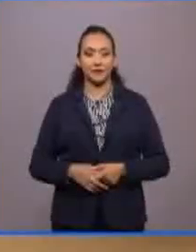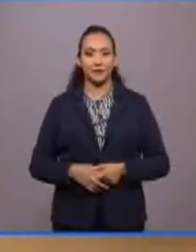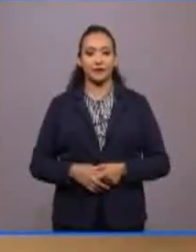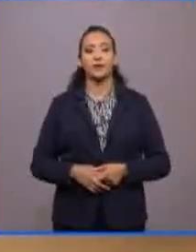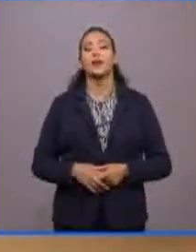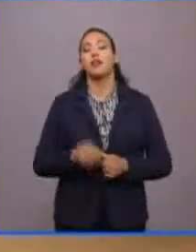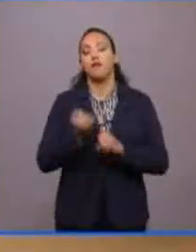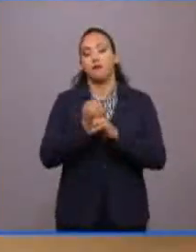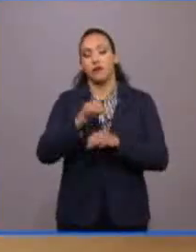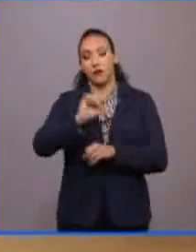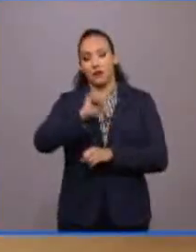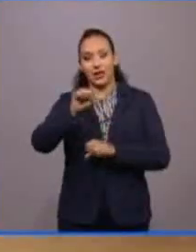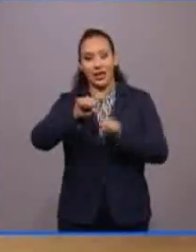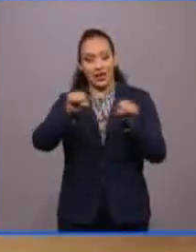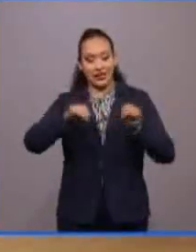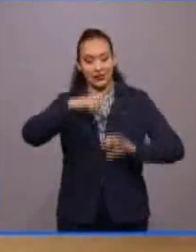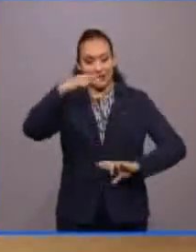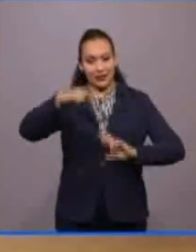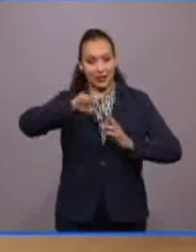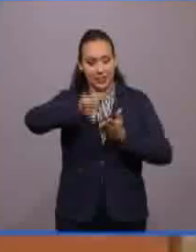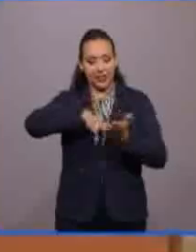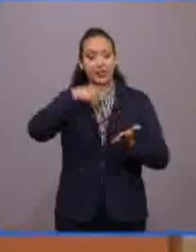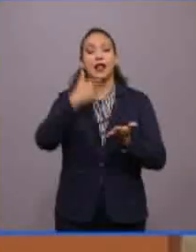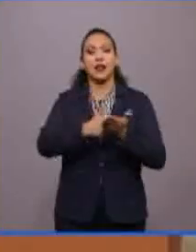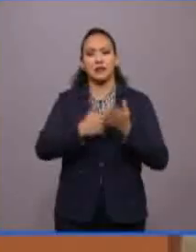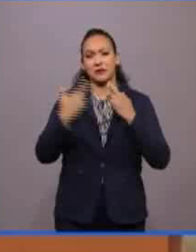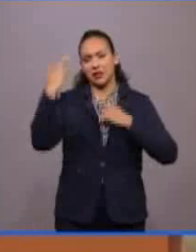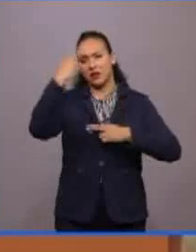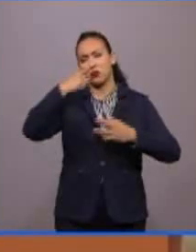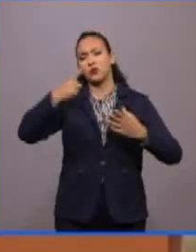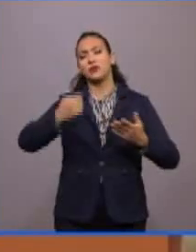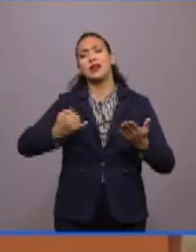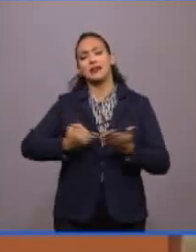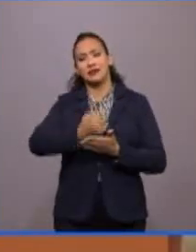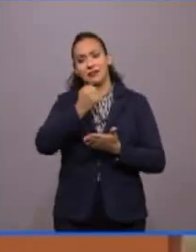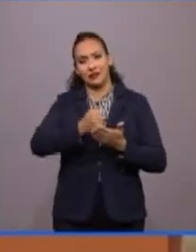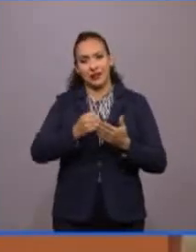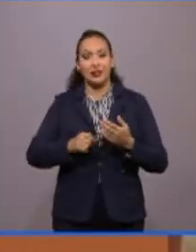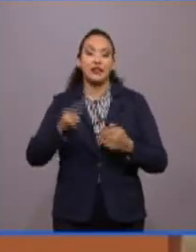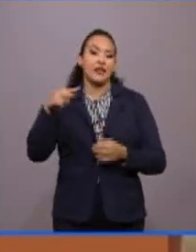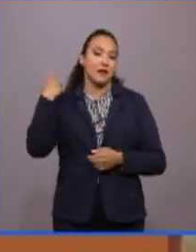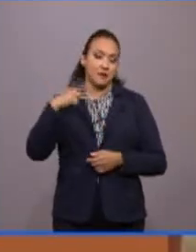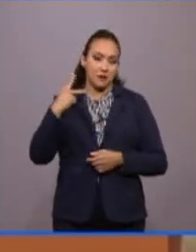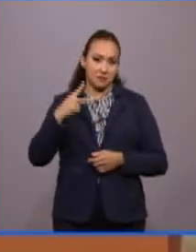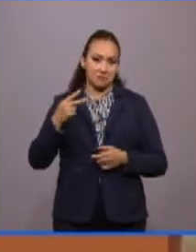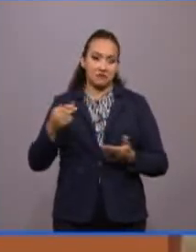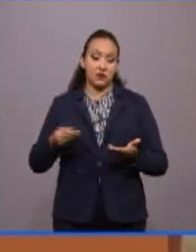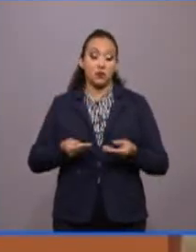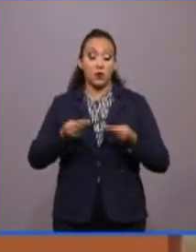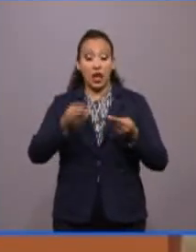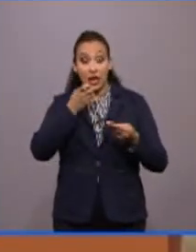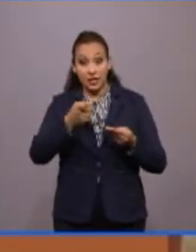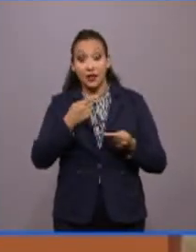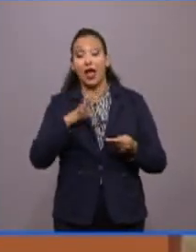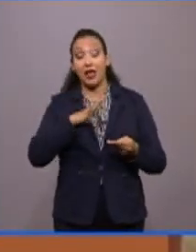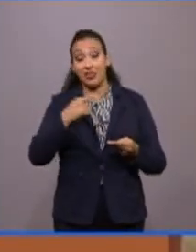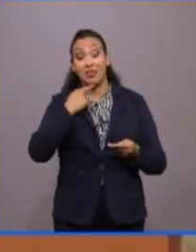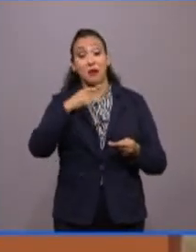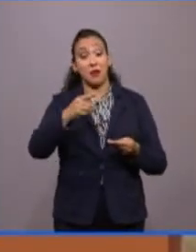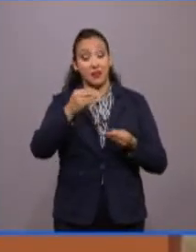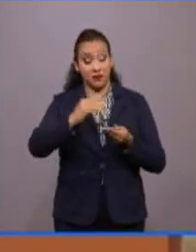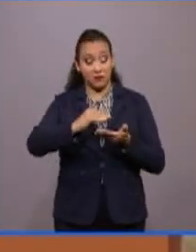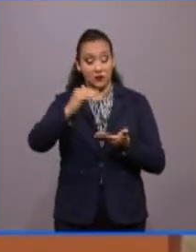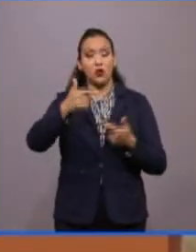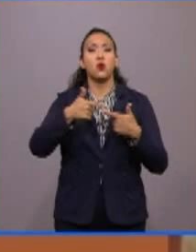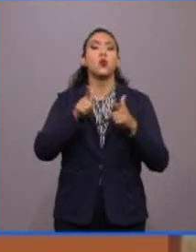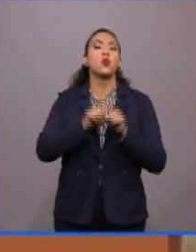En más información, la Sala Regional Jalapa revocó las sentencias del Tribunal Electoral de Veracruz, con las que desechó las demandas presentadas por